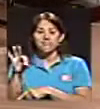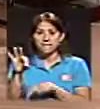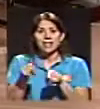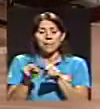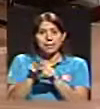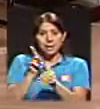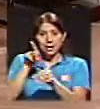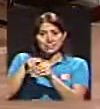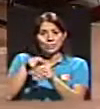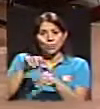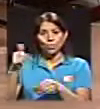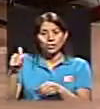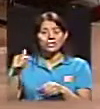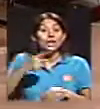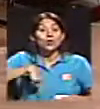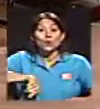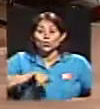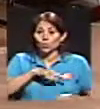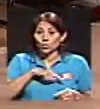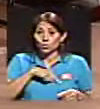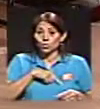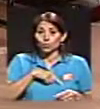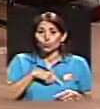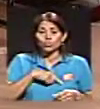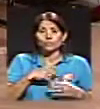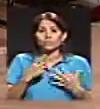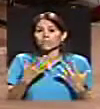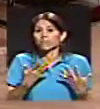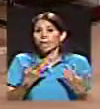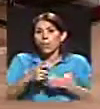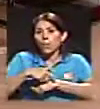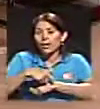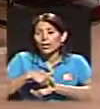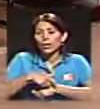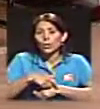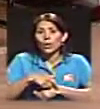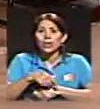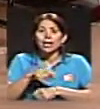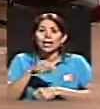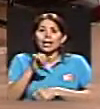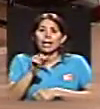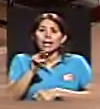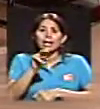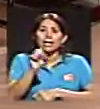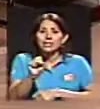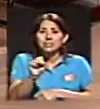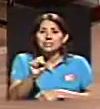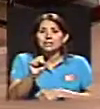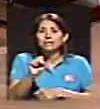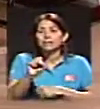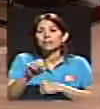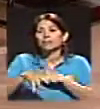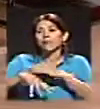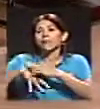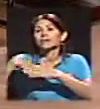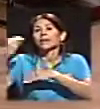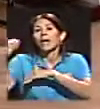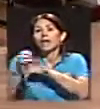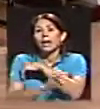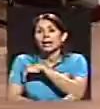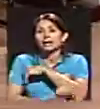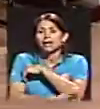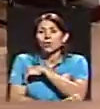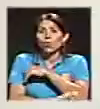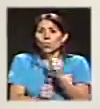Nosotros estaríamos organizando, en el momento en que el instituto salga al exterior ya con una entidad